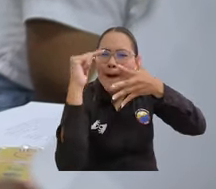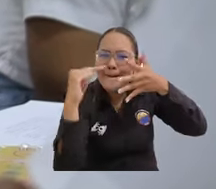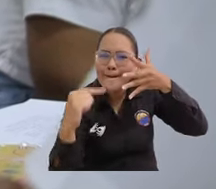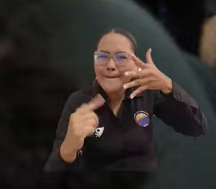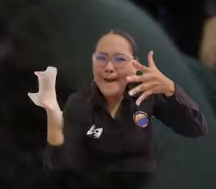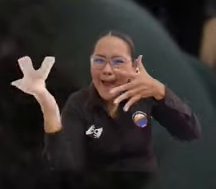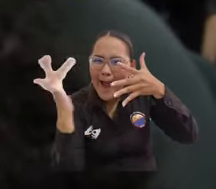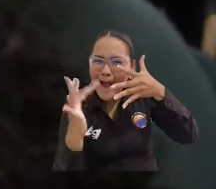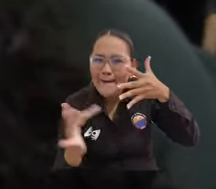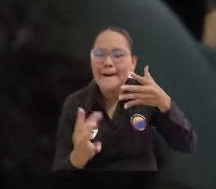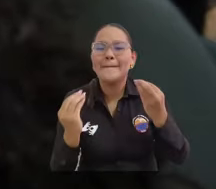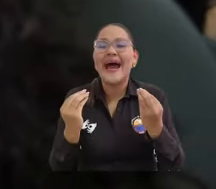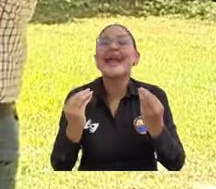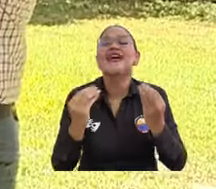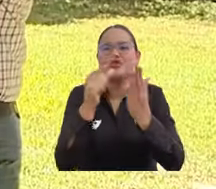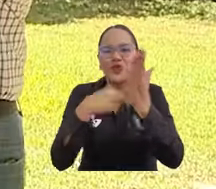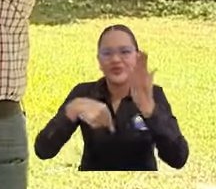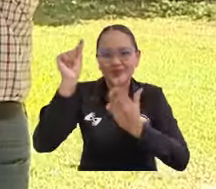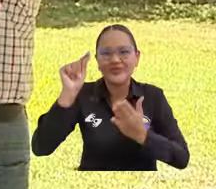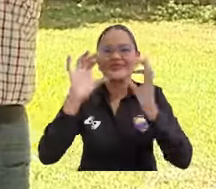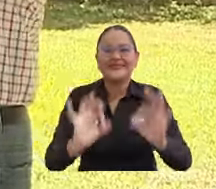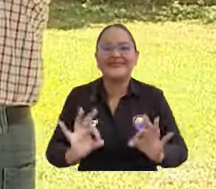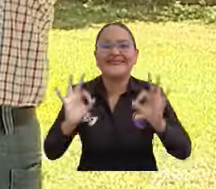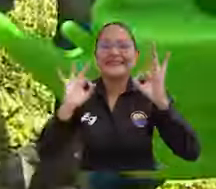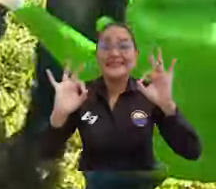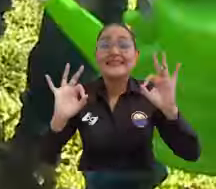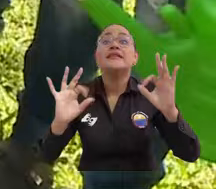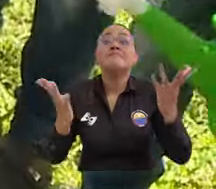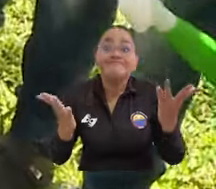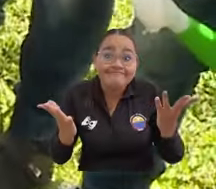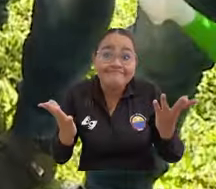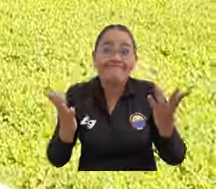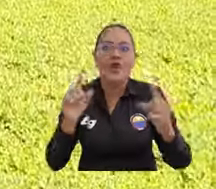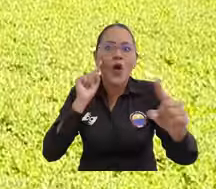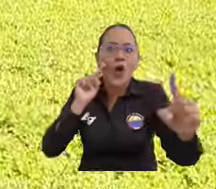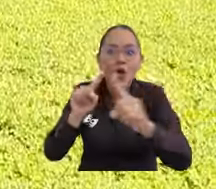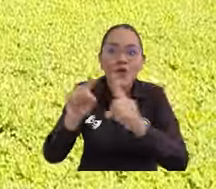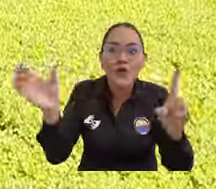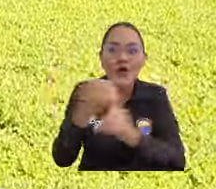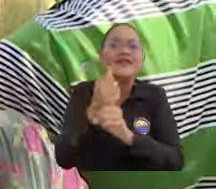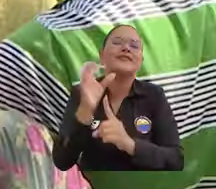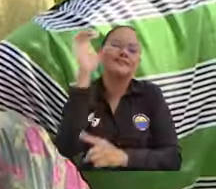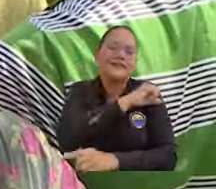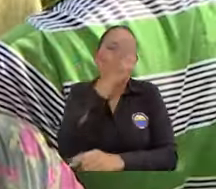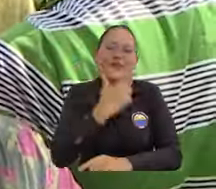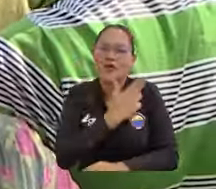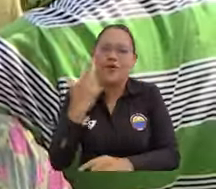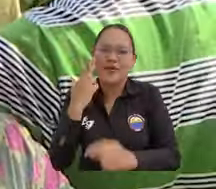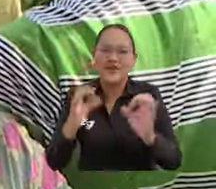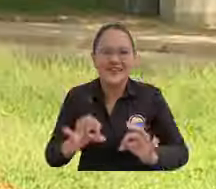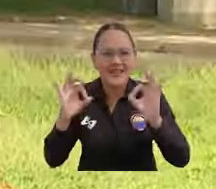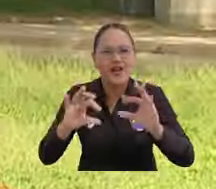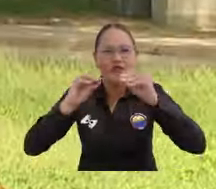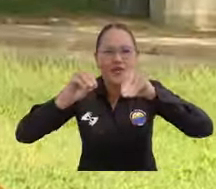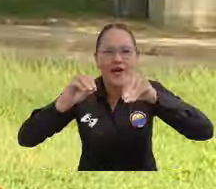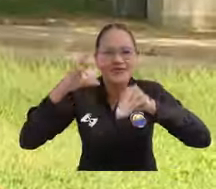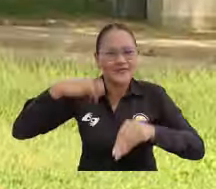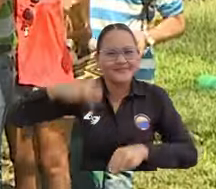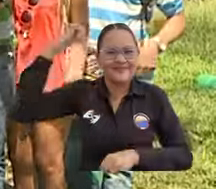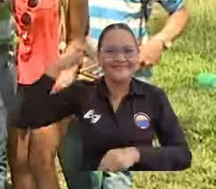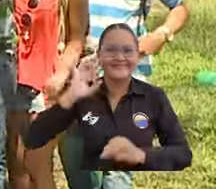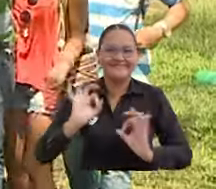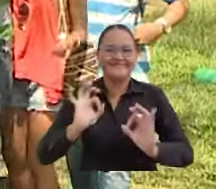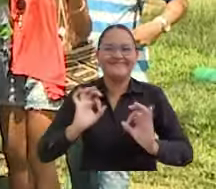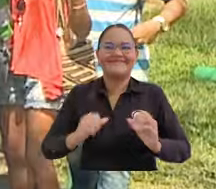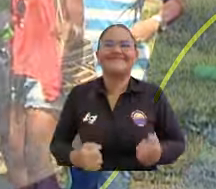cumplir con los requisitos necesarios para obtener la acreditación en alta calidad. Un logro con el que se garantiza el compromiso con la excelencia en la